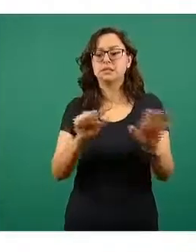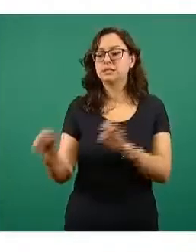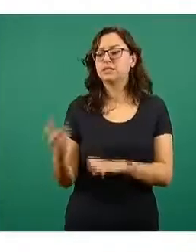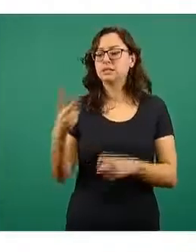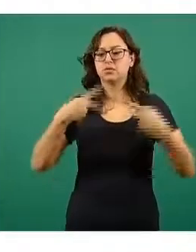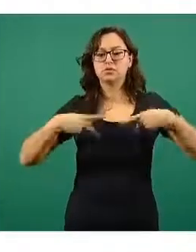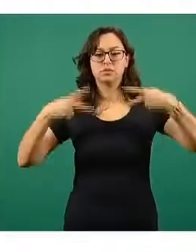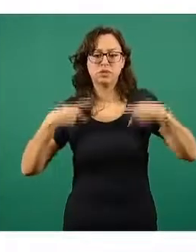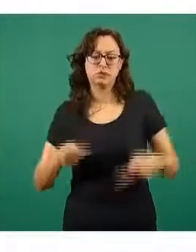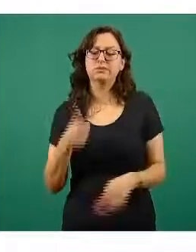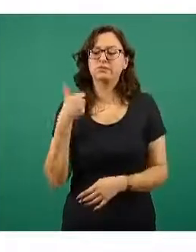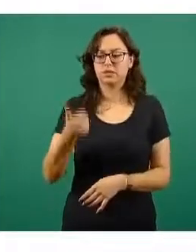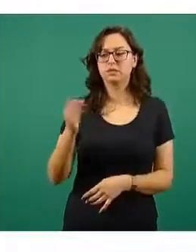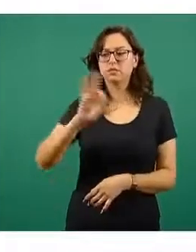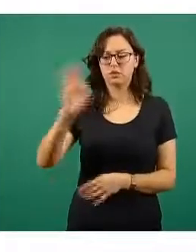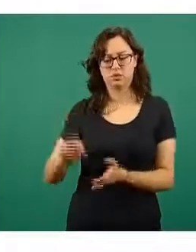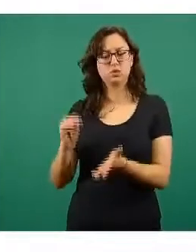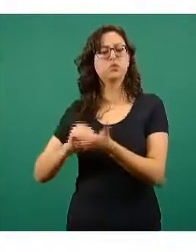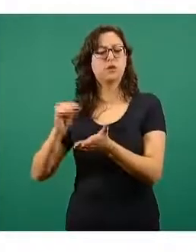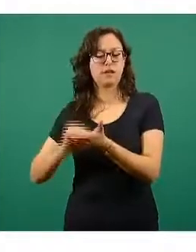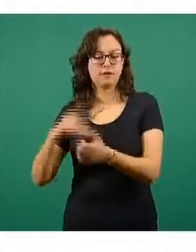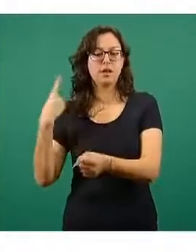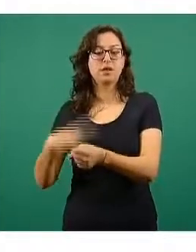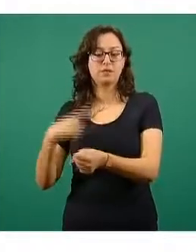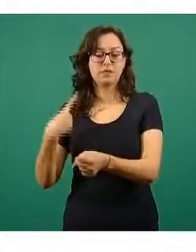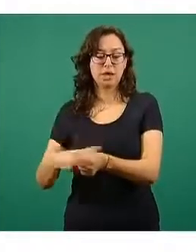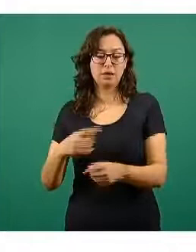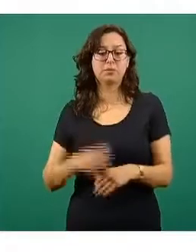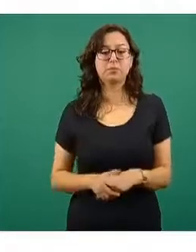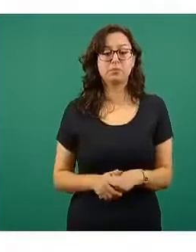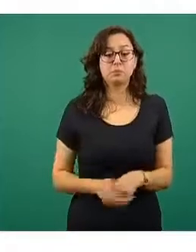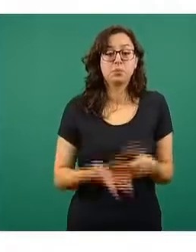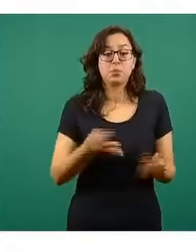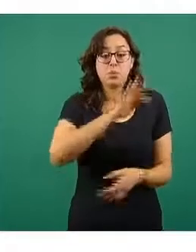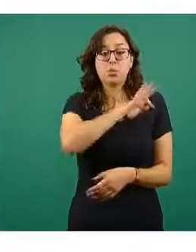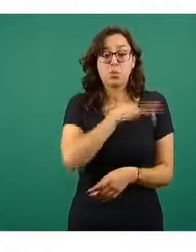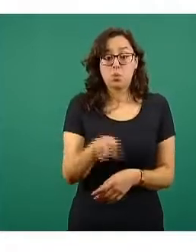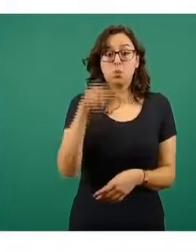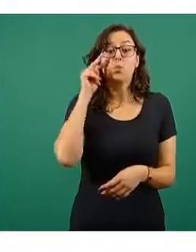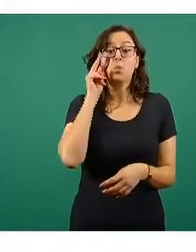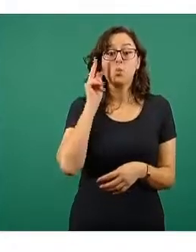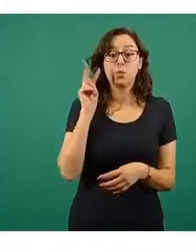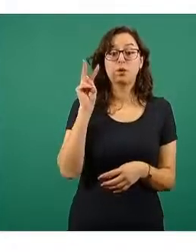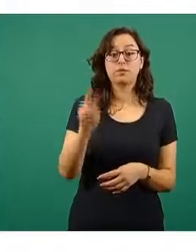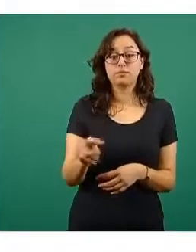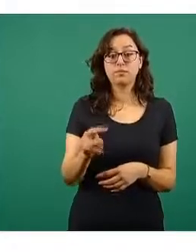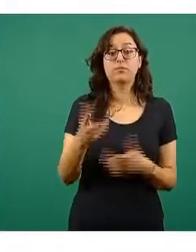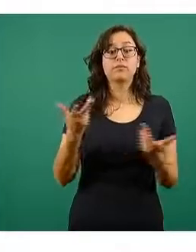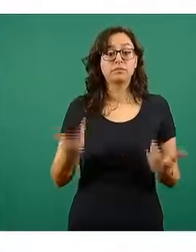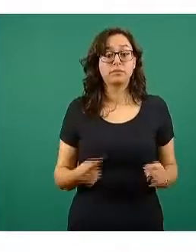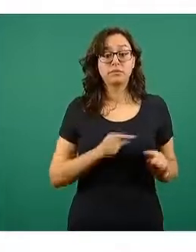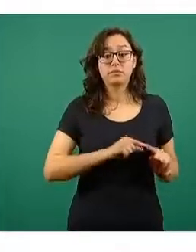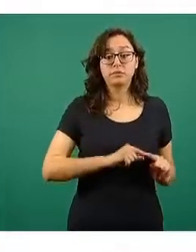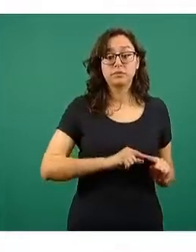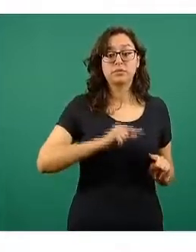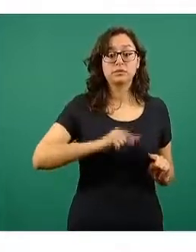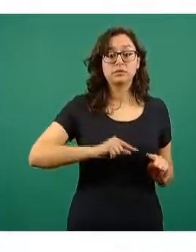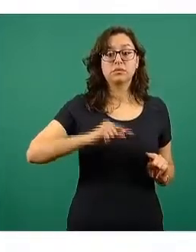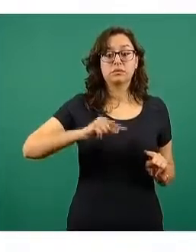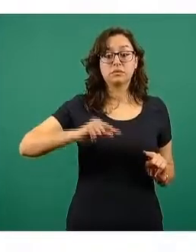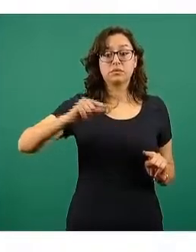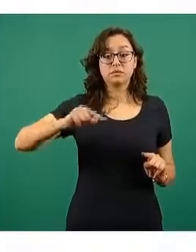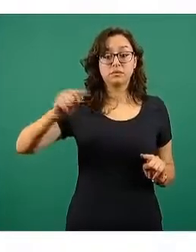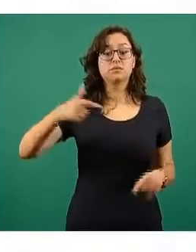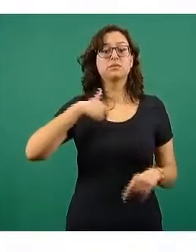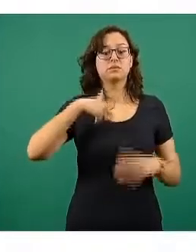110.602 personas. Después de un incremento muy importante en el número de casos, que ya había yo